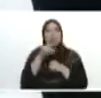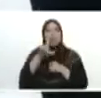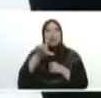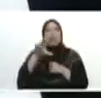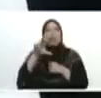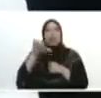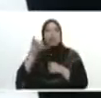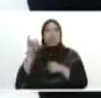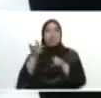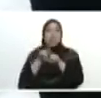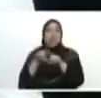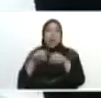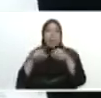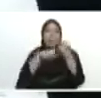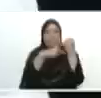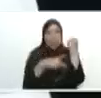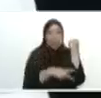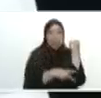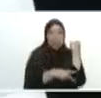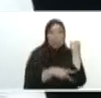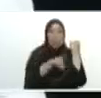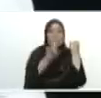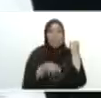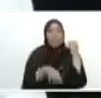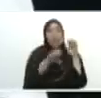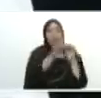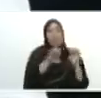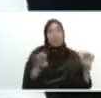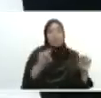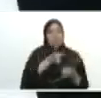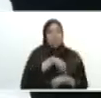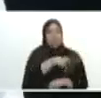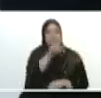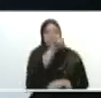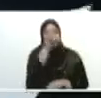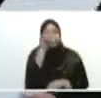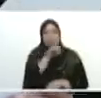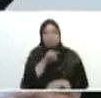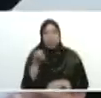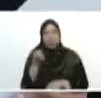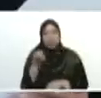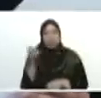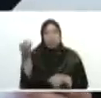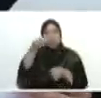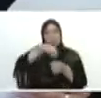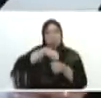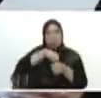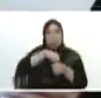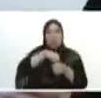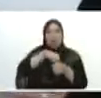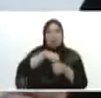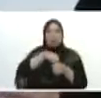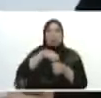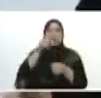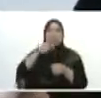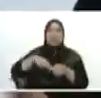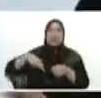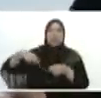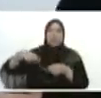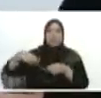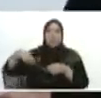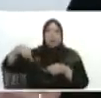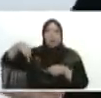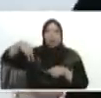Aparicio y el eje educativo de la Universidad del zulia además tendrá caminerías